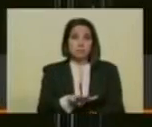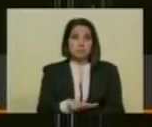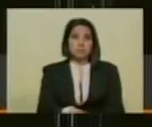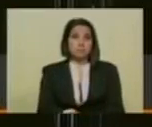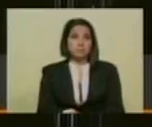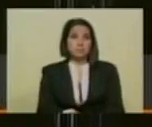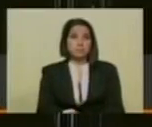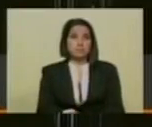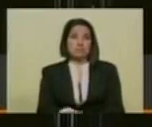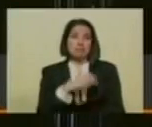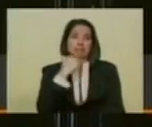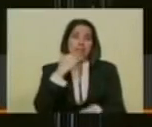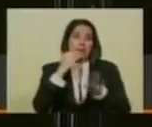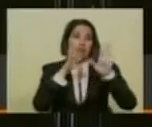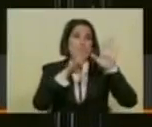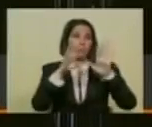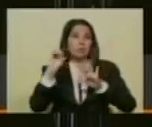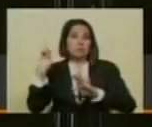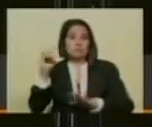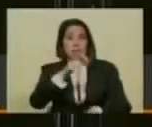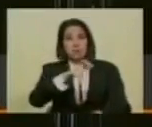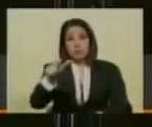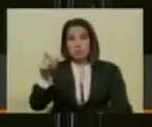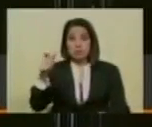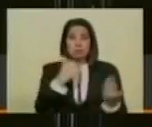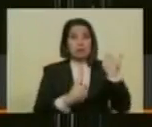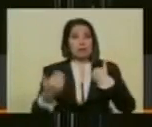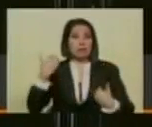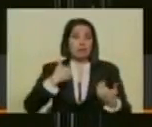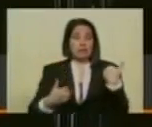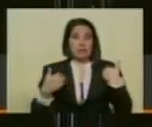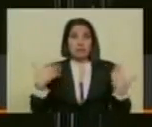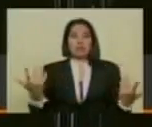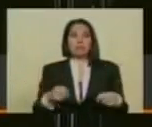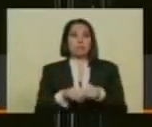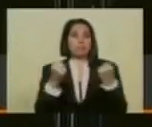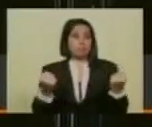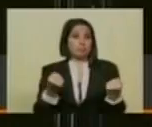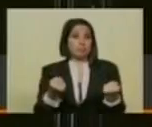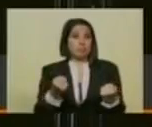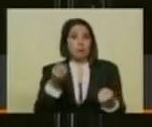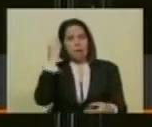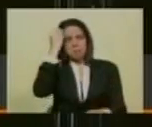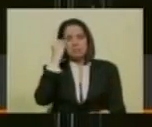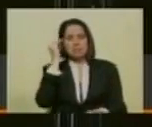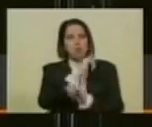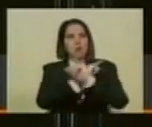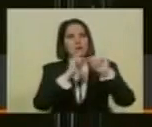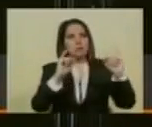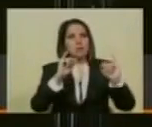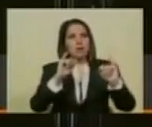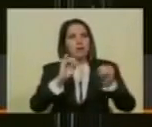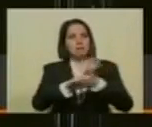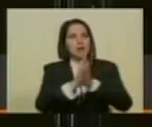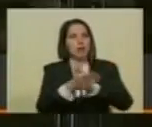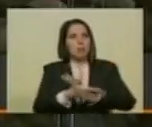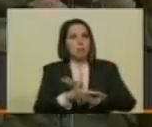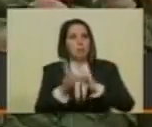y casi 900 heridos. En su momento pensamos, más nunca se repetirá esto.